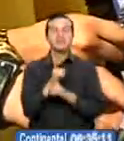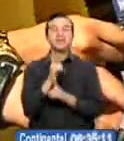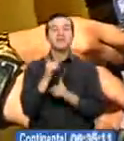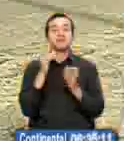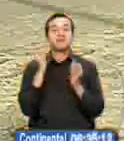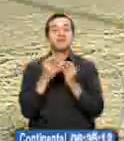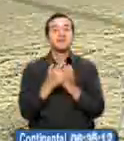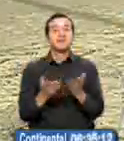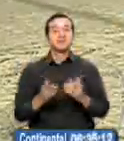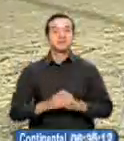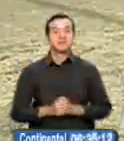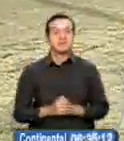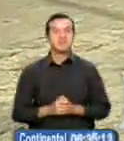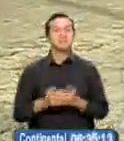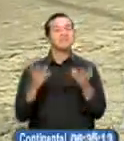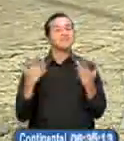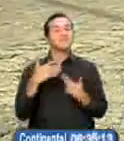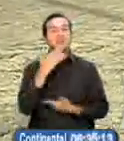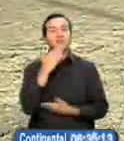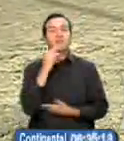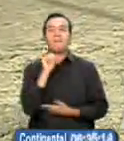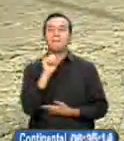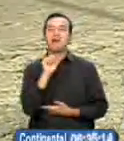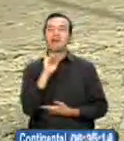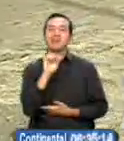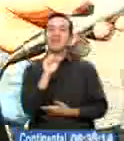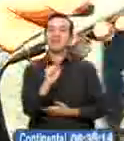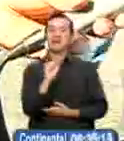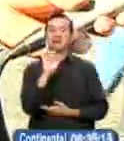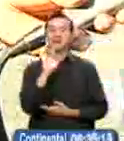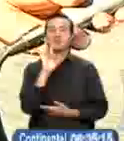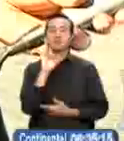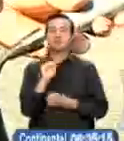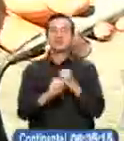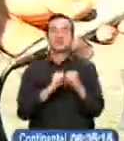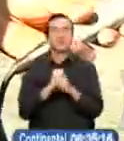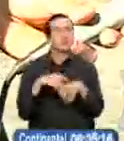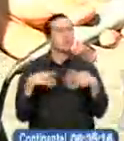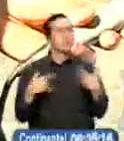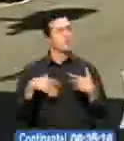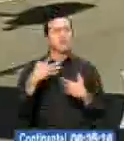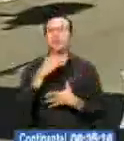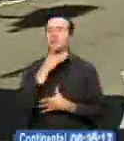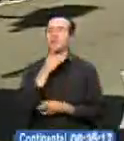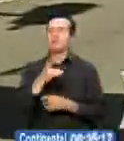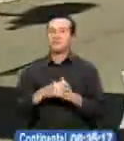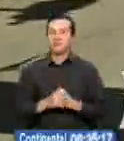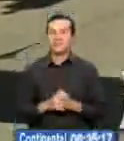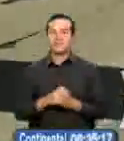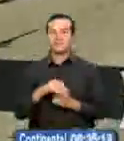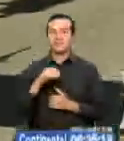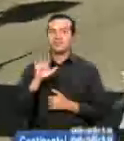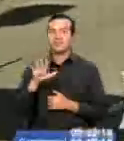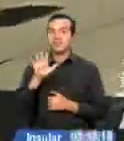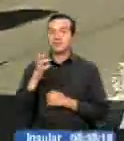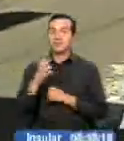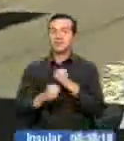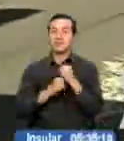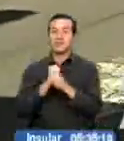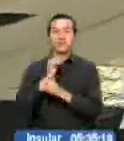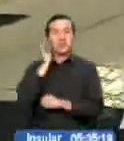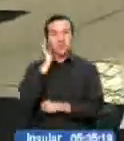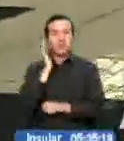perdí tiempo. También se destacaron Matías Acuña, de 8 años. Fabuloso, estuvo genial. Y Yadira Valencia, de 15 años,